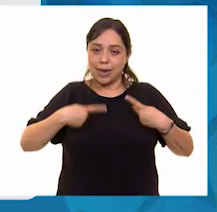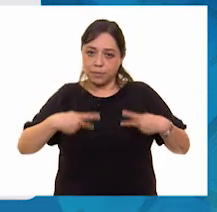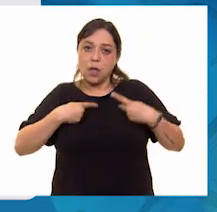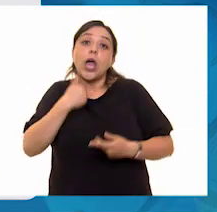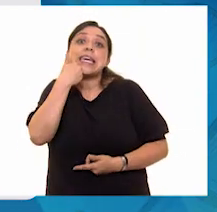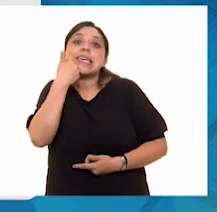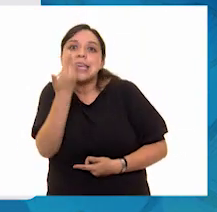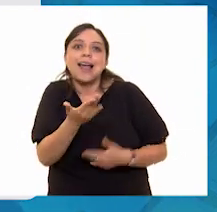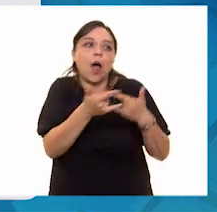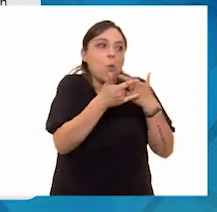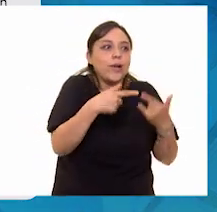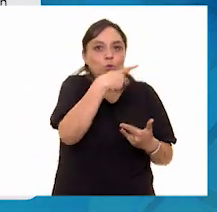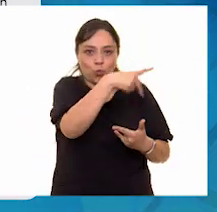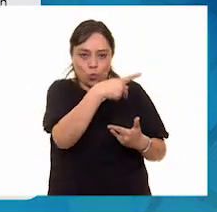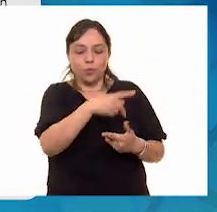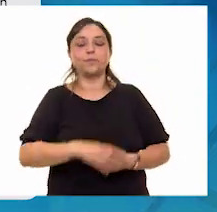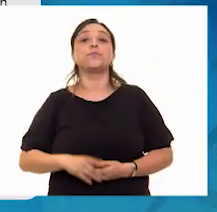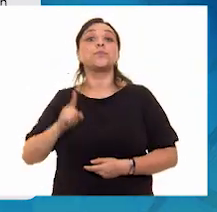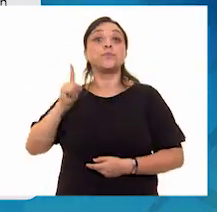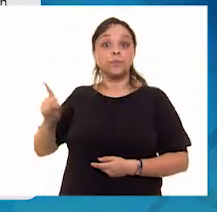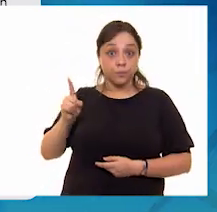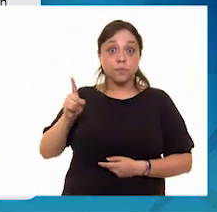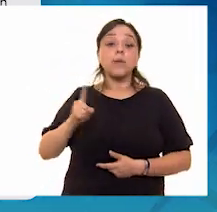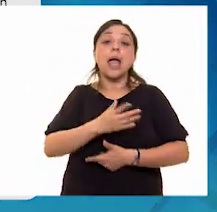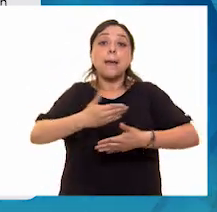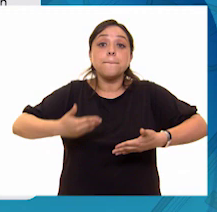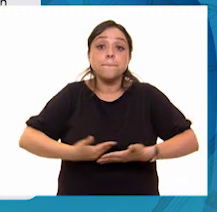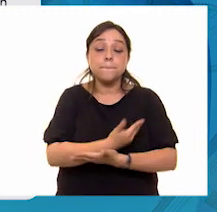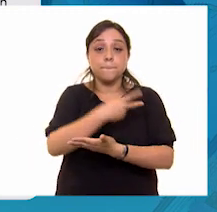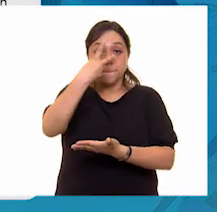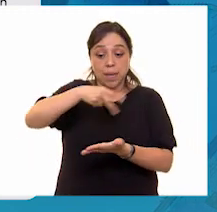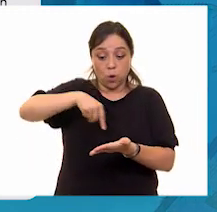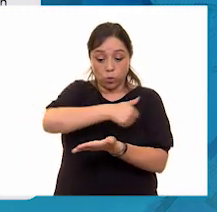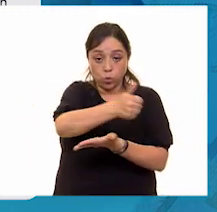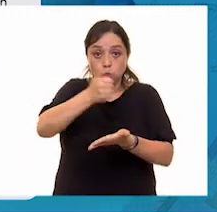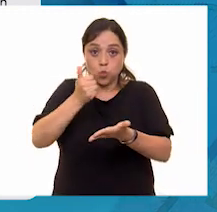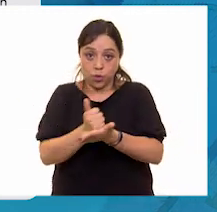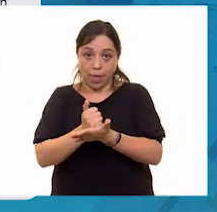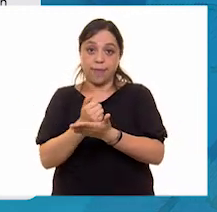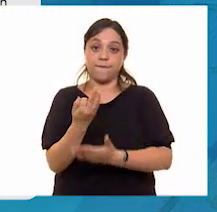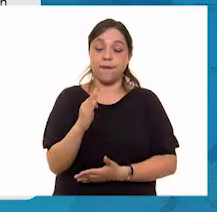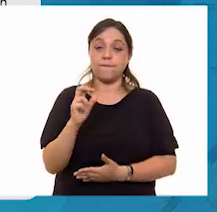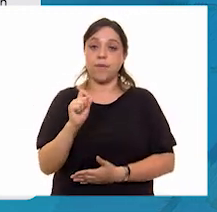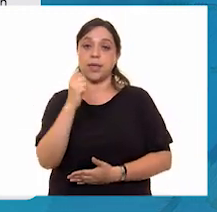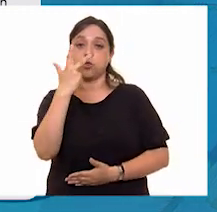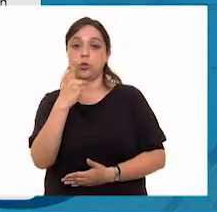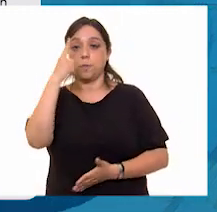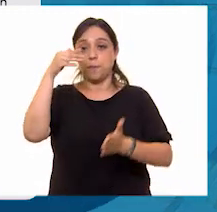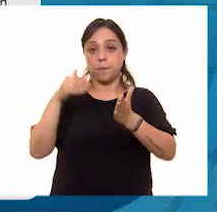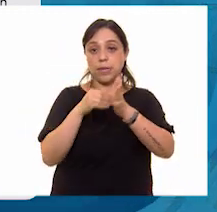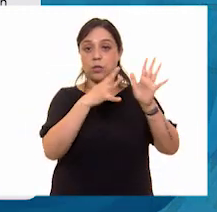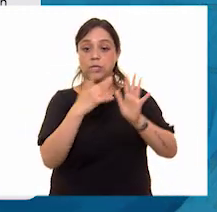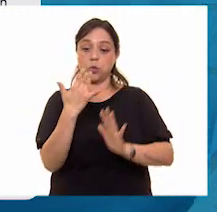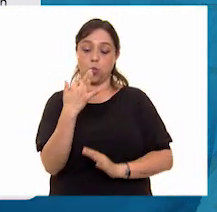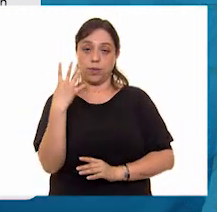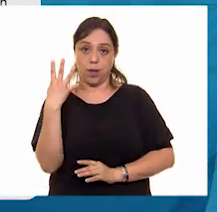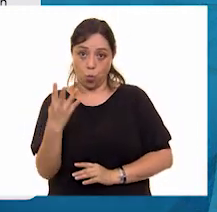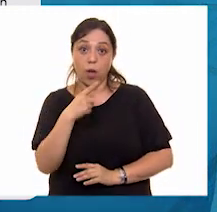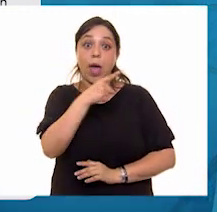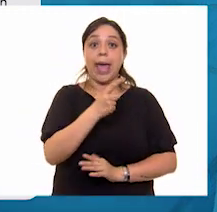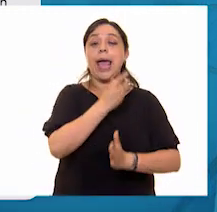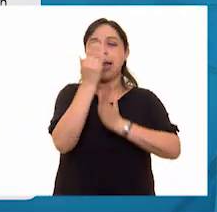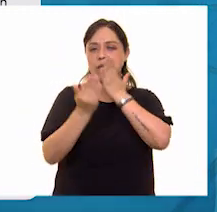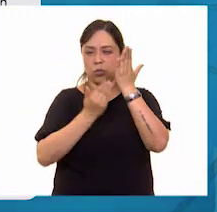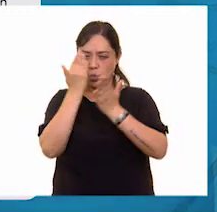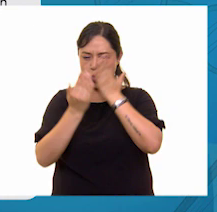cuentos. Francisco Hinojosa nació en la Ciudad de México el 28 de febrero de 1954, que estudió